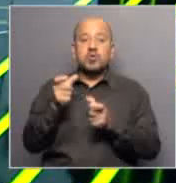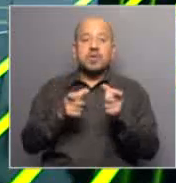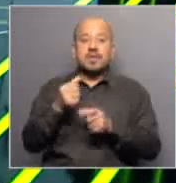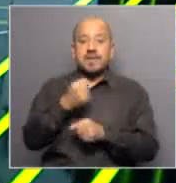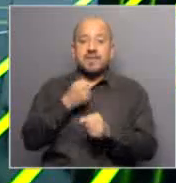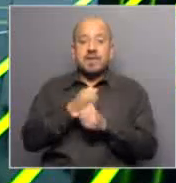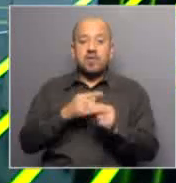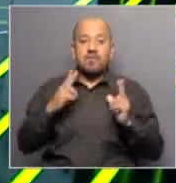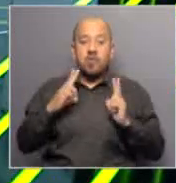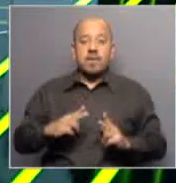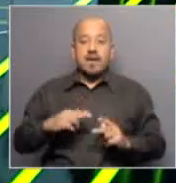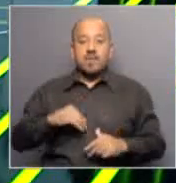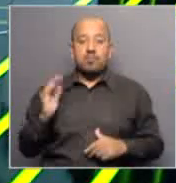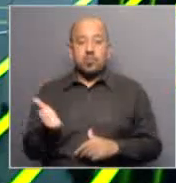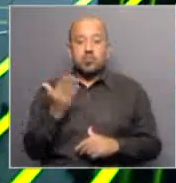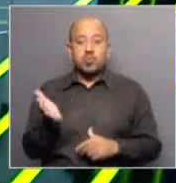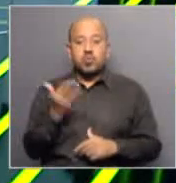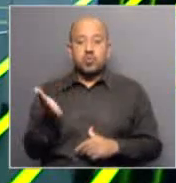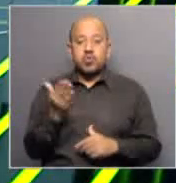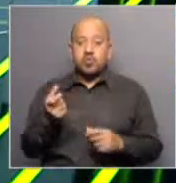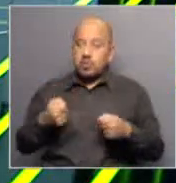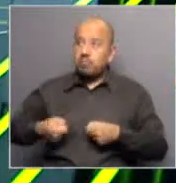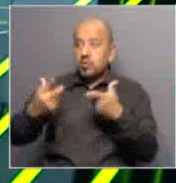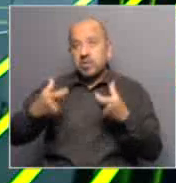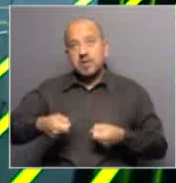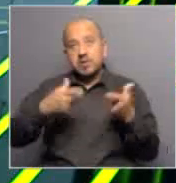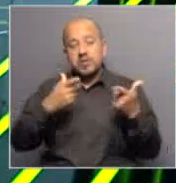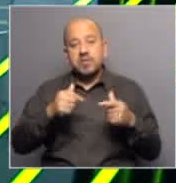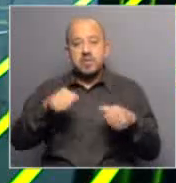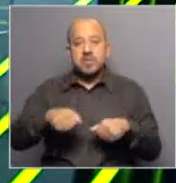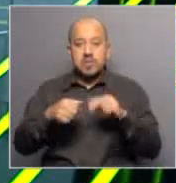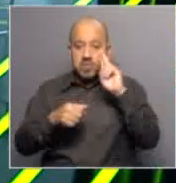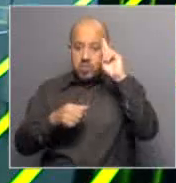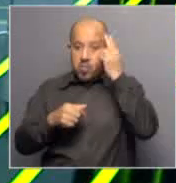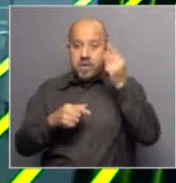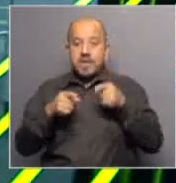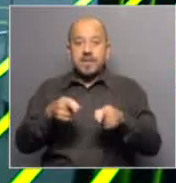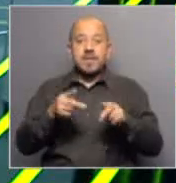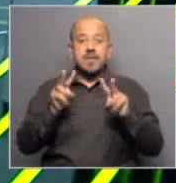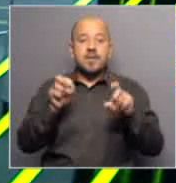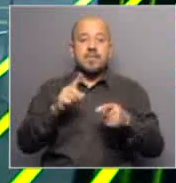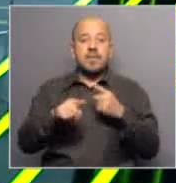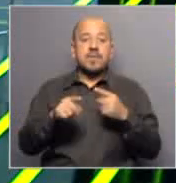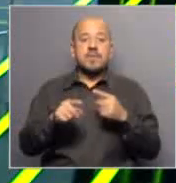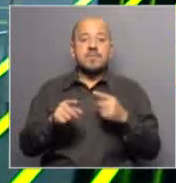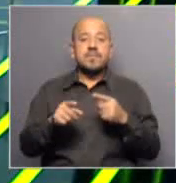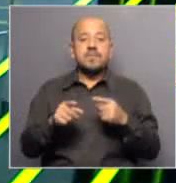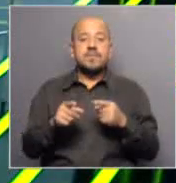capacidad de producción y de exportación que puede tener Uruguay en estos rubros tiene que